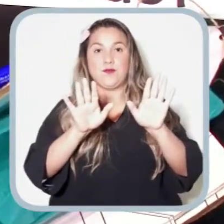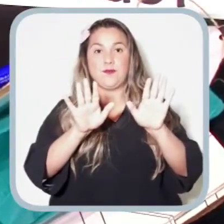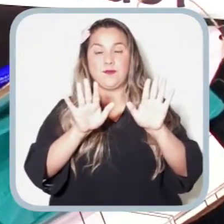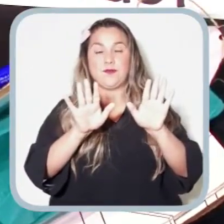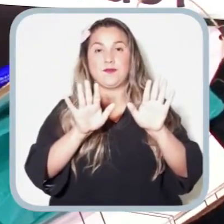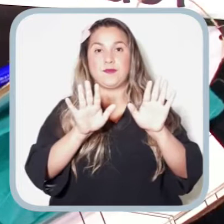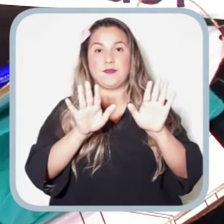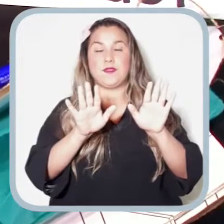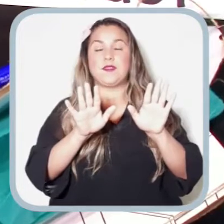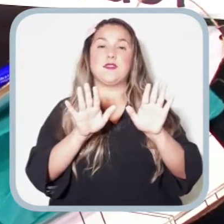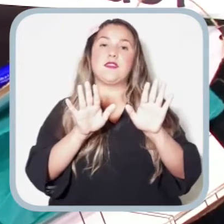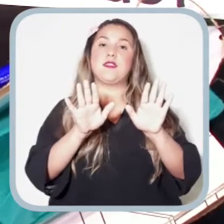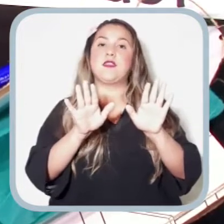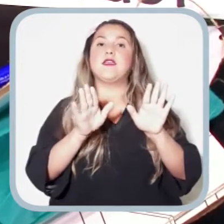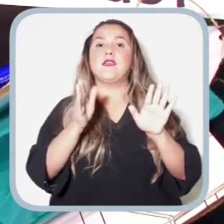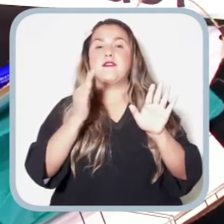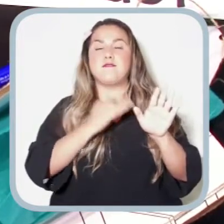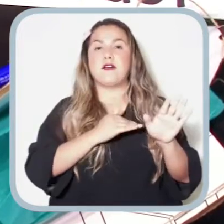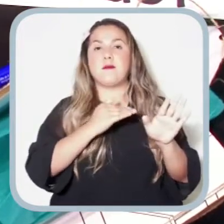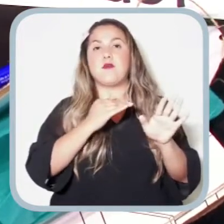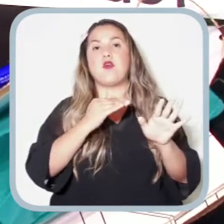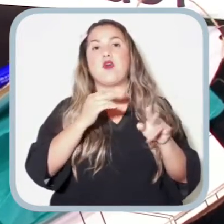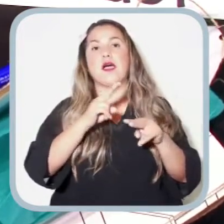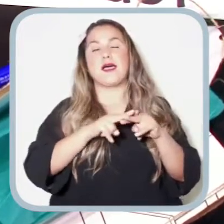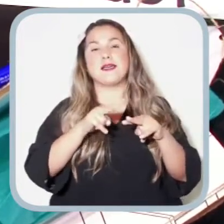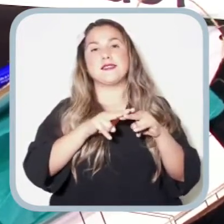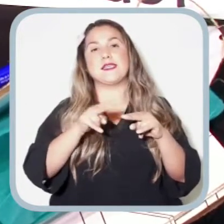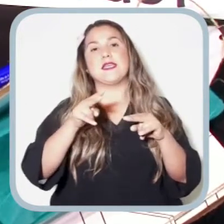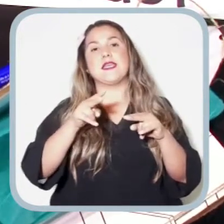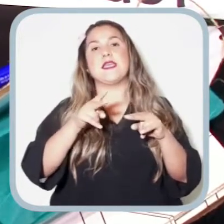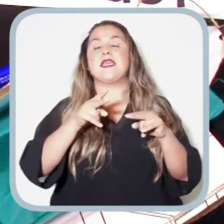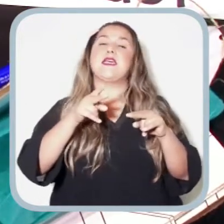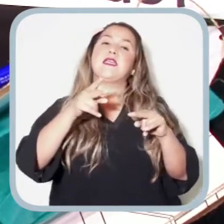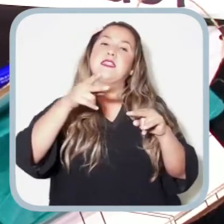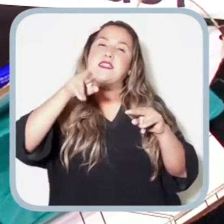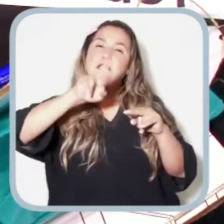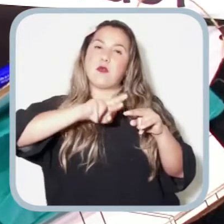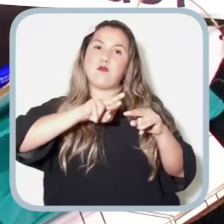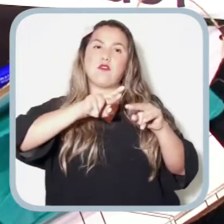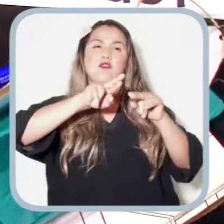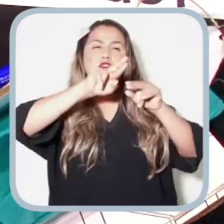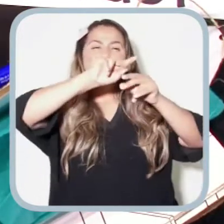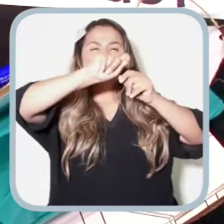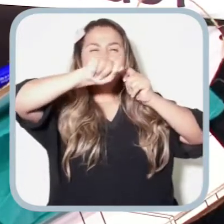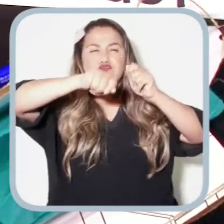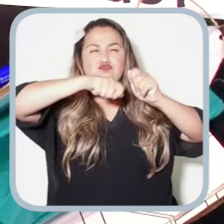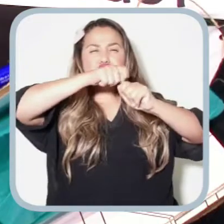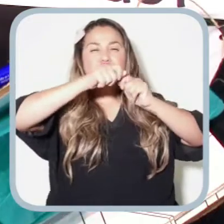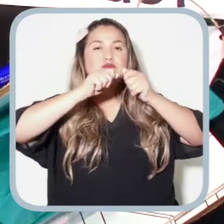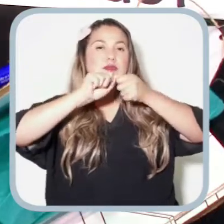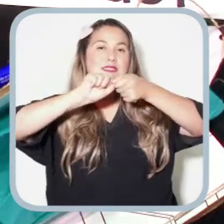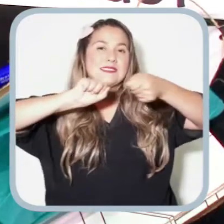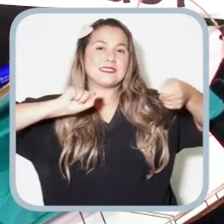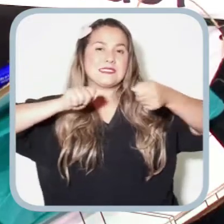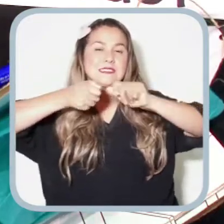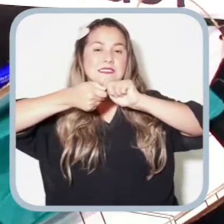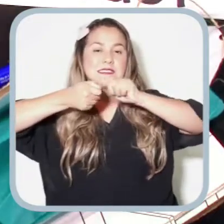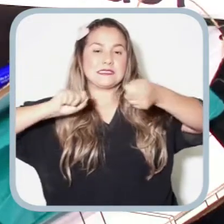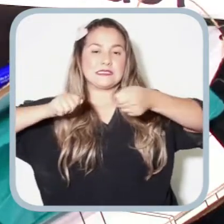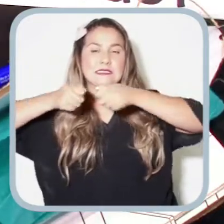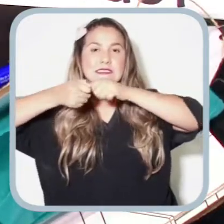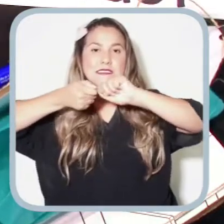y vamos a reforzar y a dar forma con vamos a ir por pedacitos